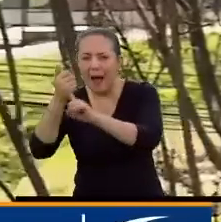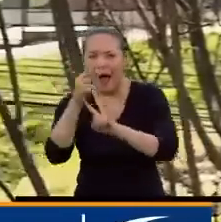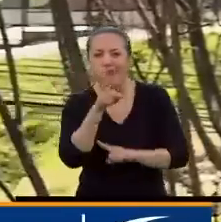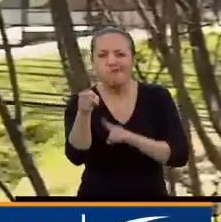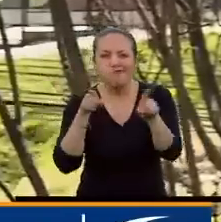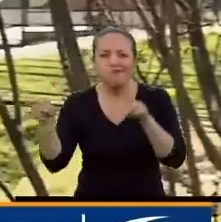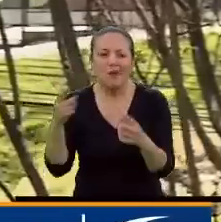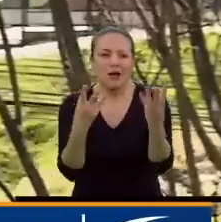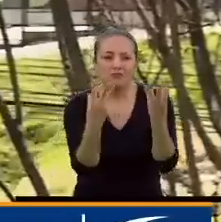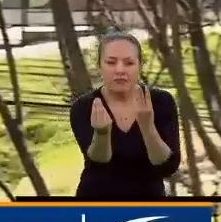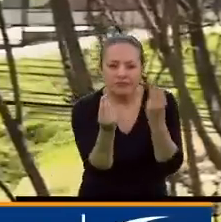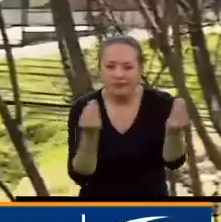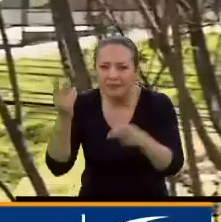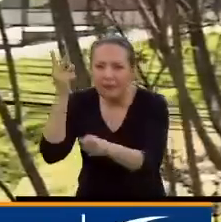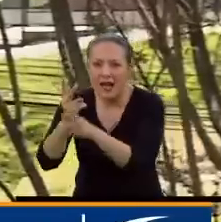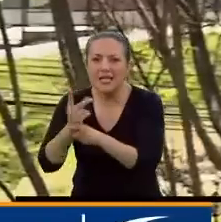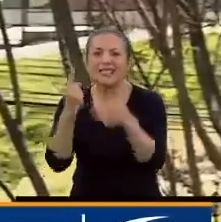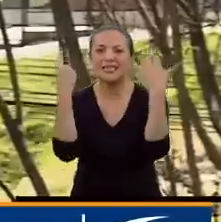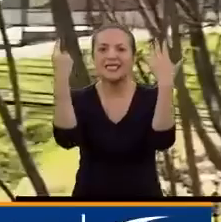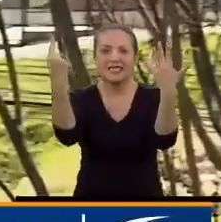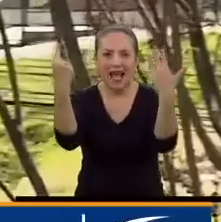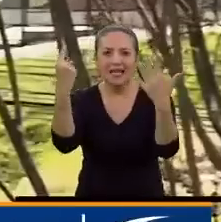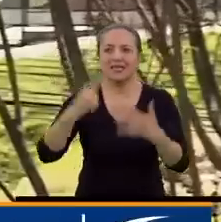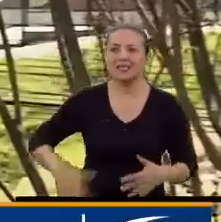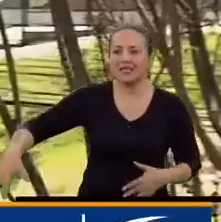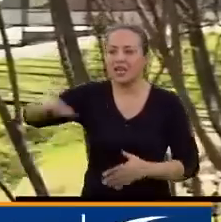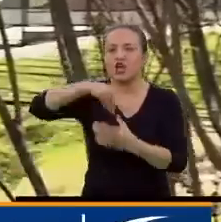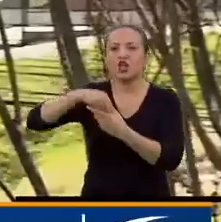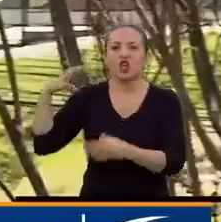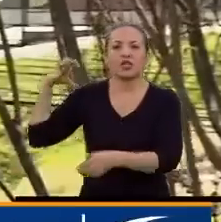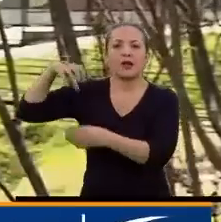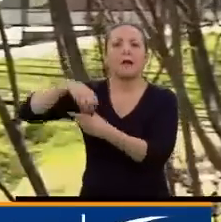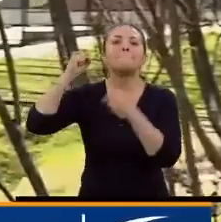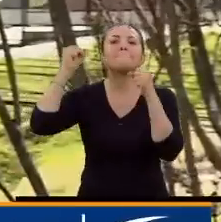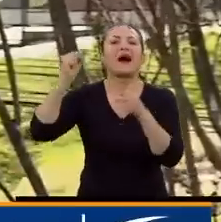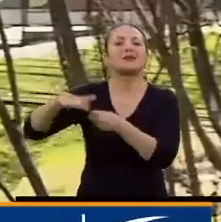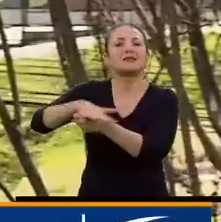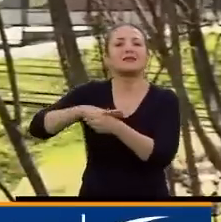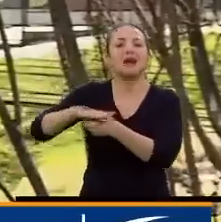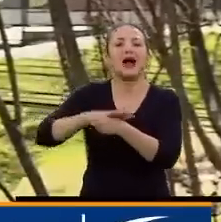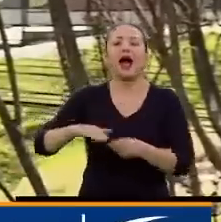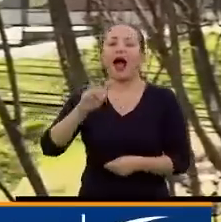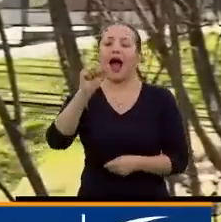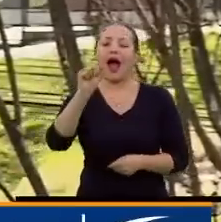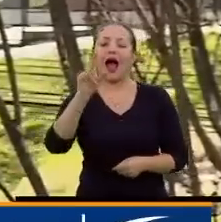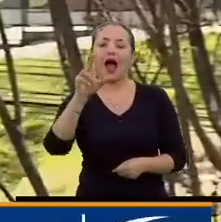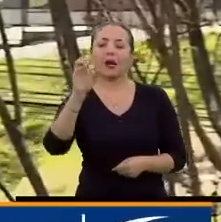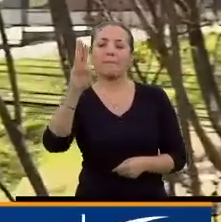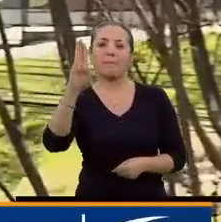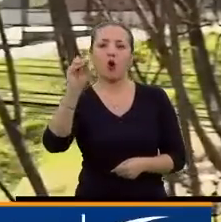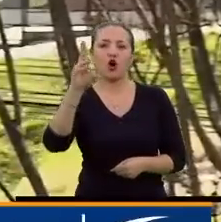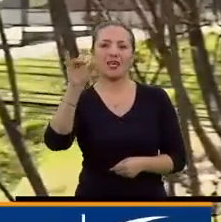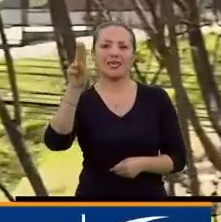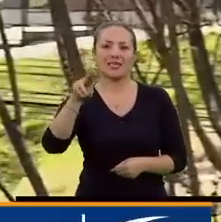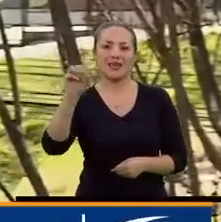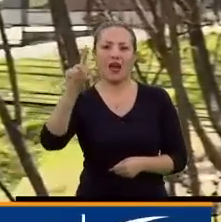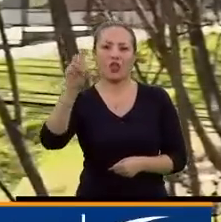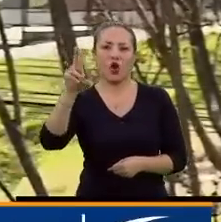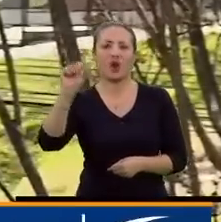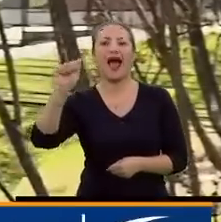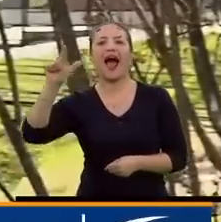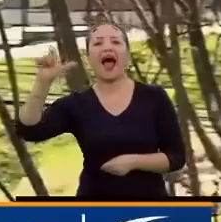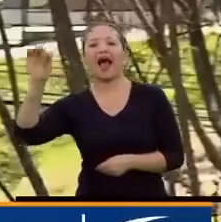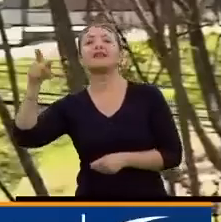bandas criminales que rondan en la localidad de Ciudad Bolívar, especialmente en el barrio Arborizadora Alta y también en la frontera con el municipio